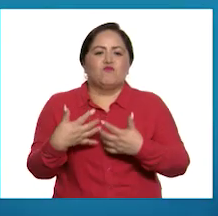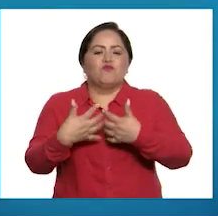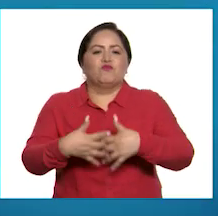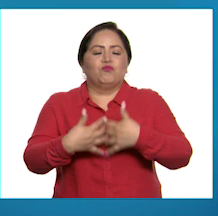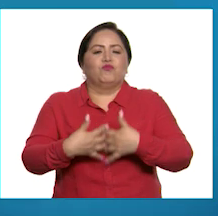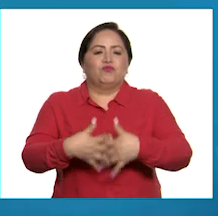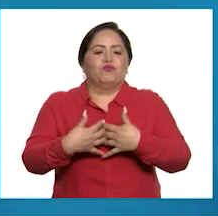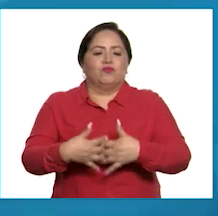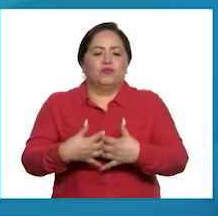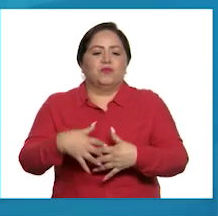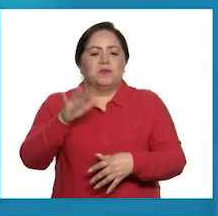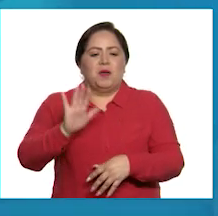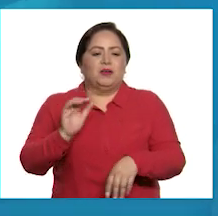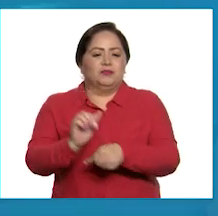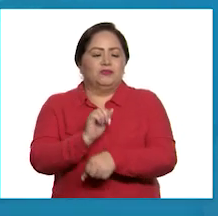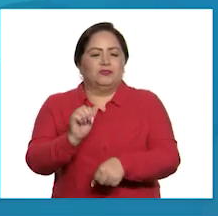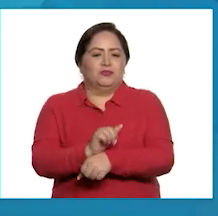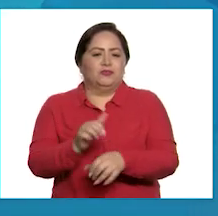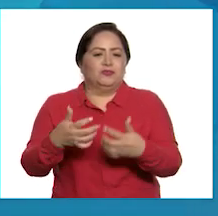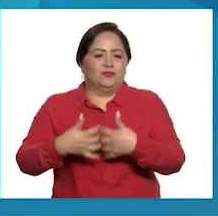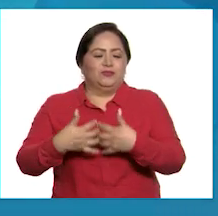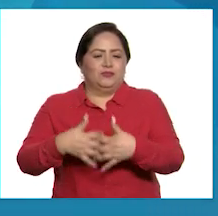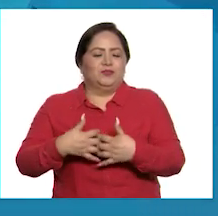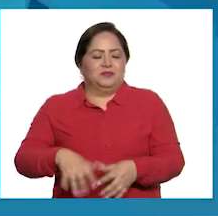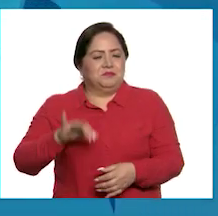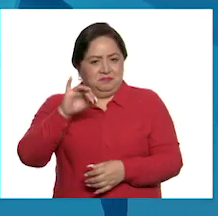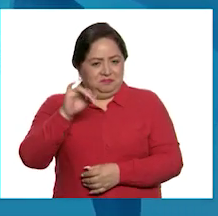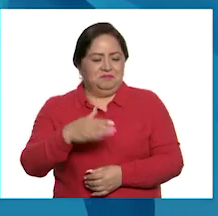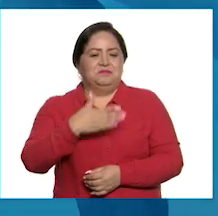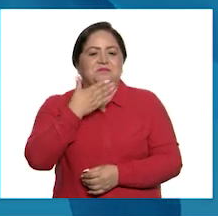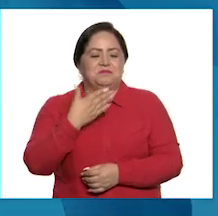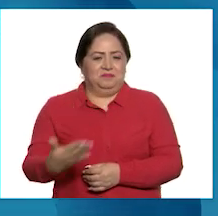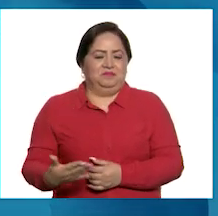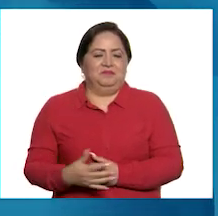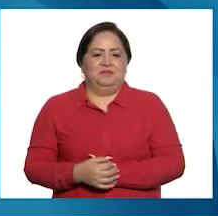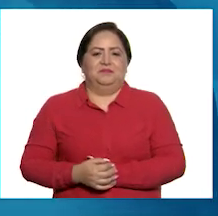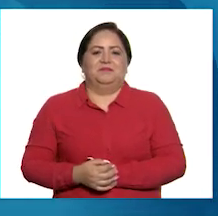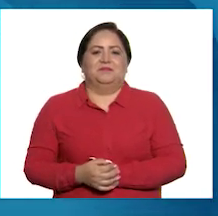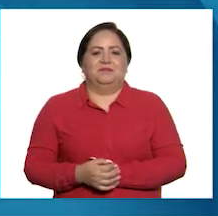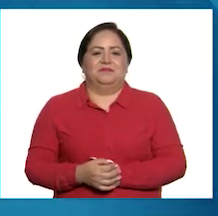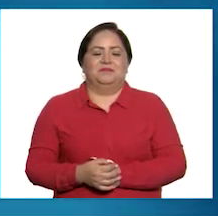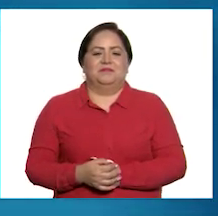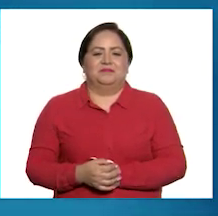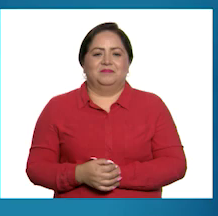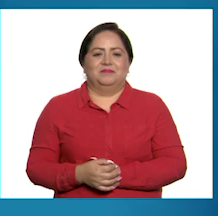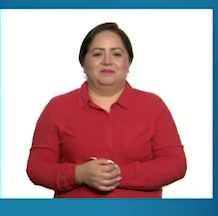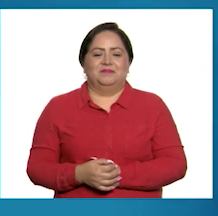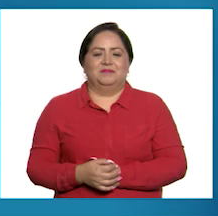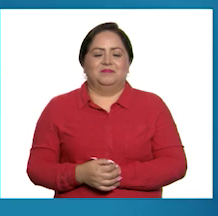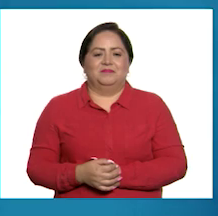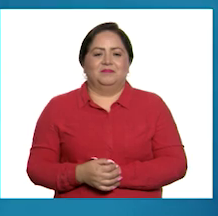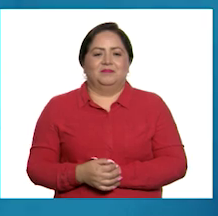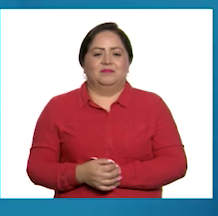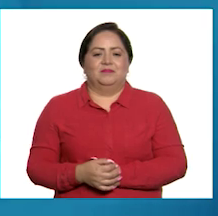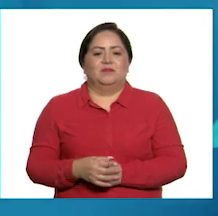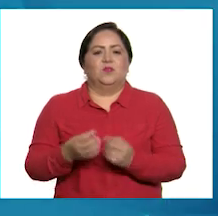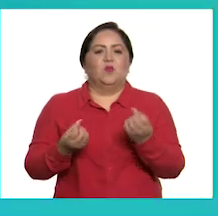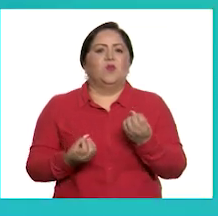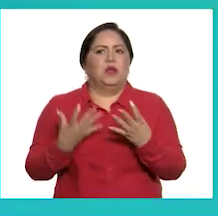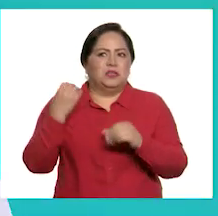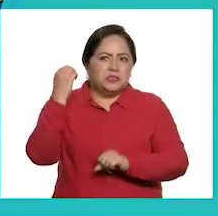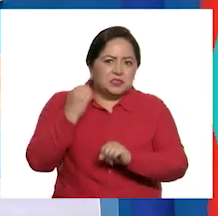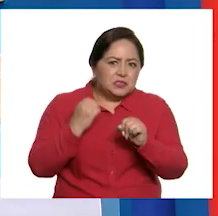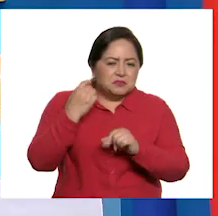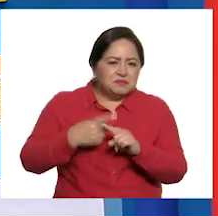motor. Se parece al de un coche, ¿no, maestro? Bien, rum, rum. Muy bien. ¿Cómo le hace? Rum, rum. Eso se lo va a pegar aquí. ¿De cuántos cilindros? Rum,